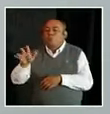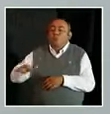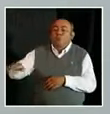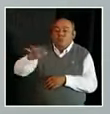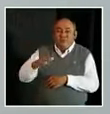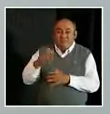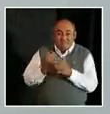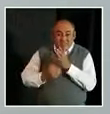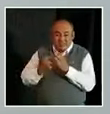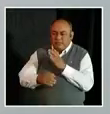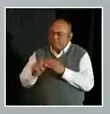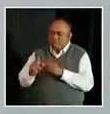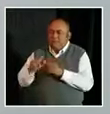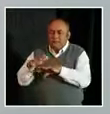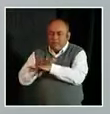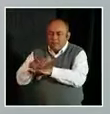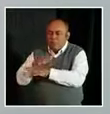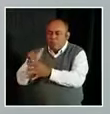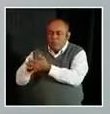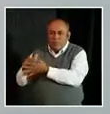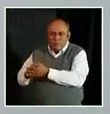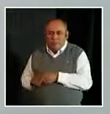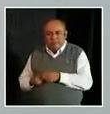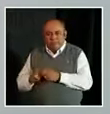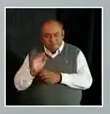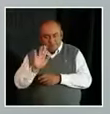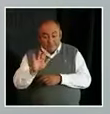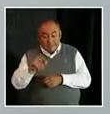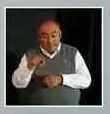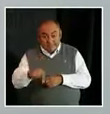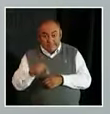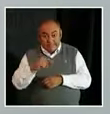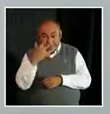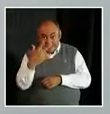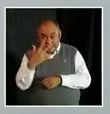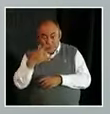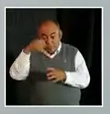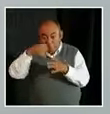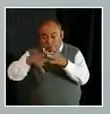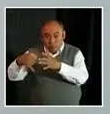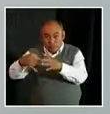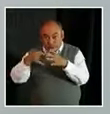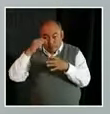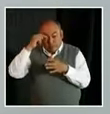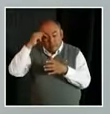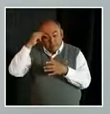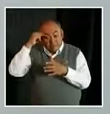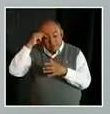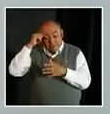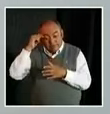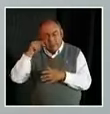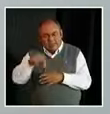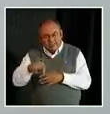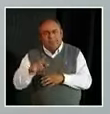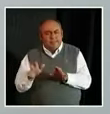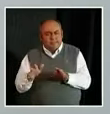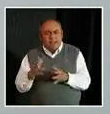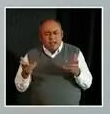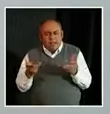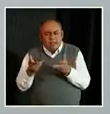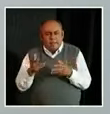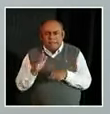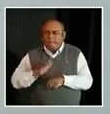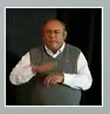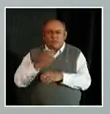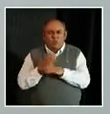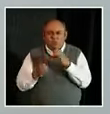otros. Ahora, estos 5 primeros, también quiero decirles que estamos haciendo ahorita algunos trabajos adicionales para